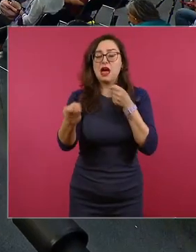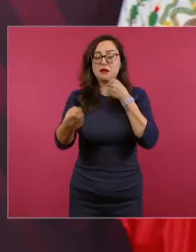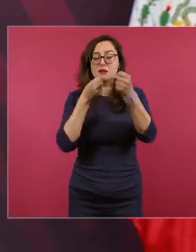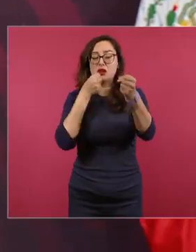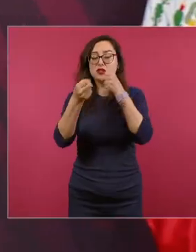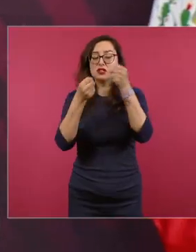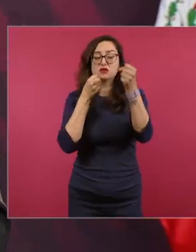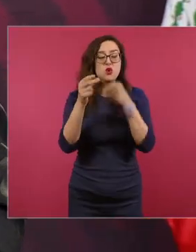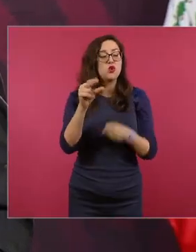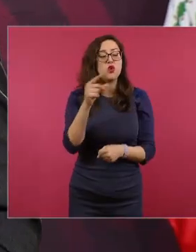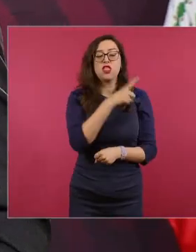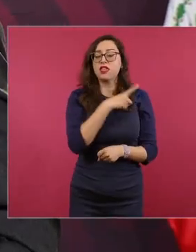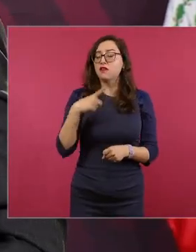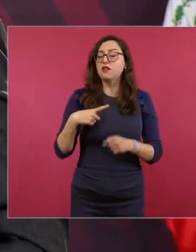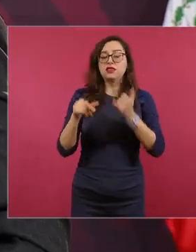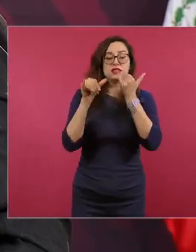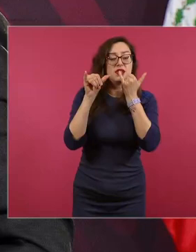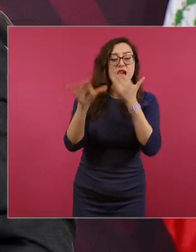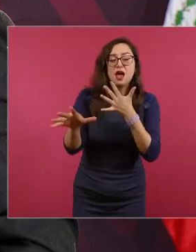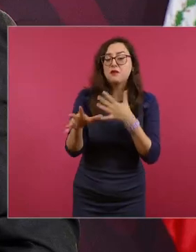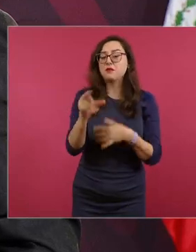tramposo,